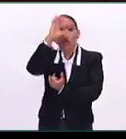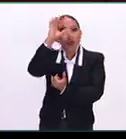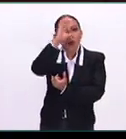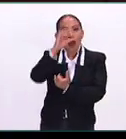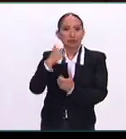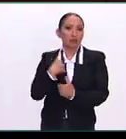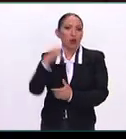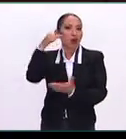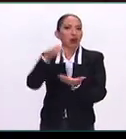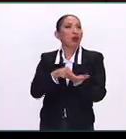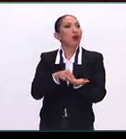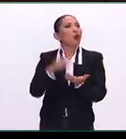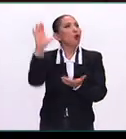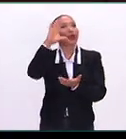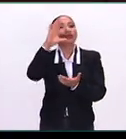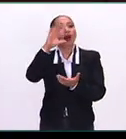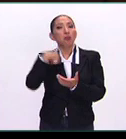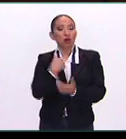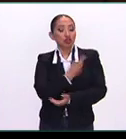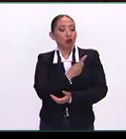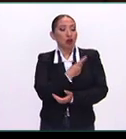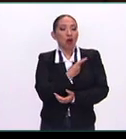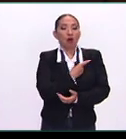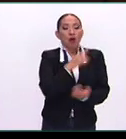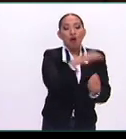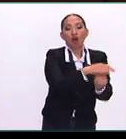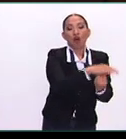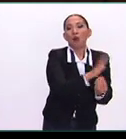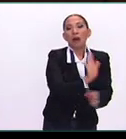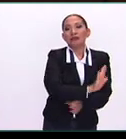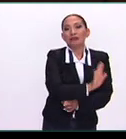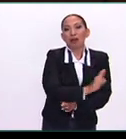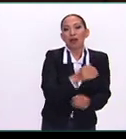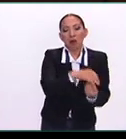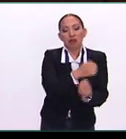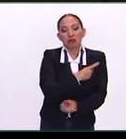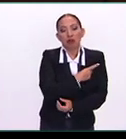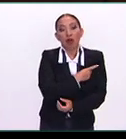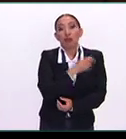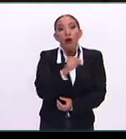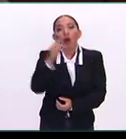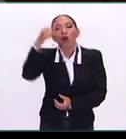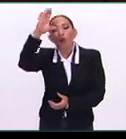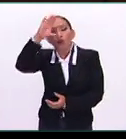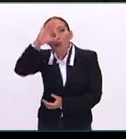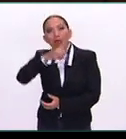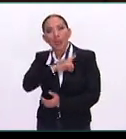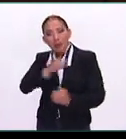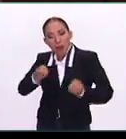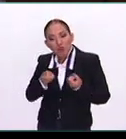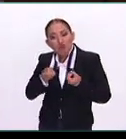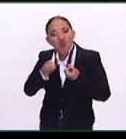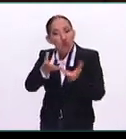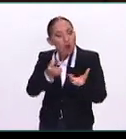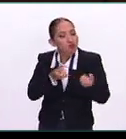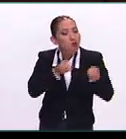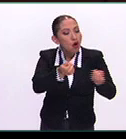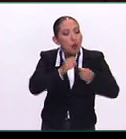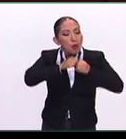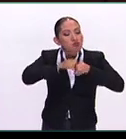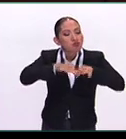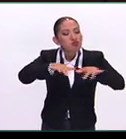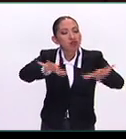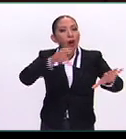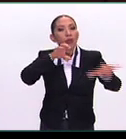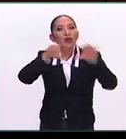no creo en la cultura de hongos, no. Creo en la cultura que se transmite, que se